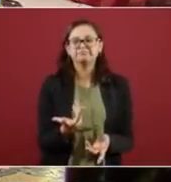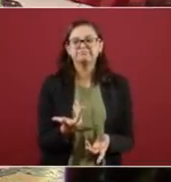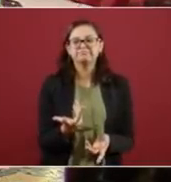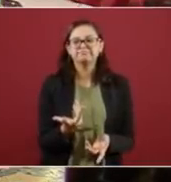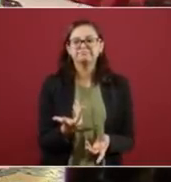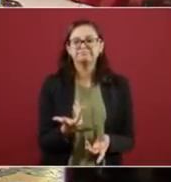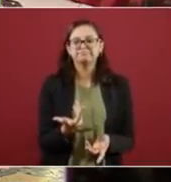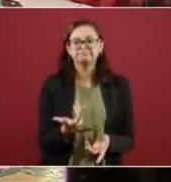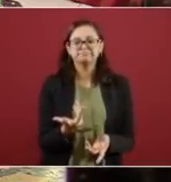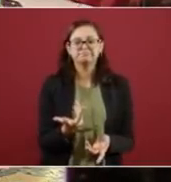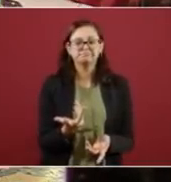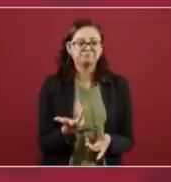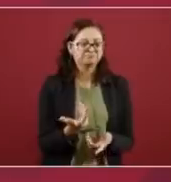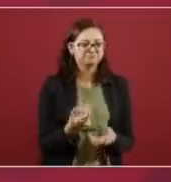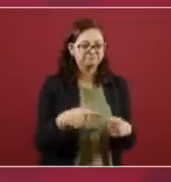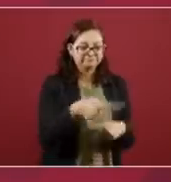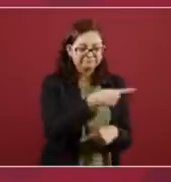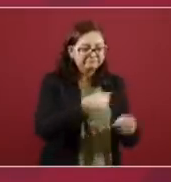el reparto